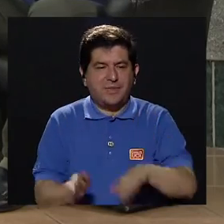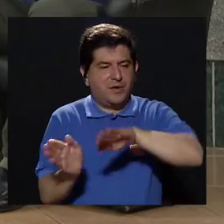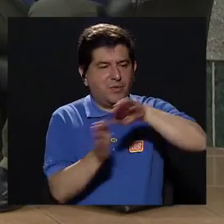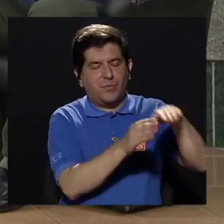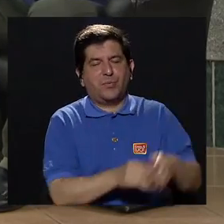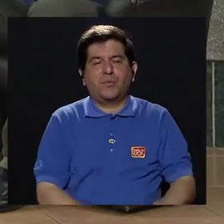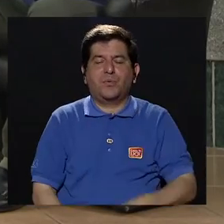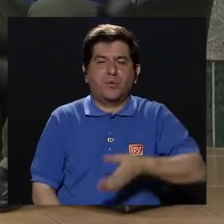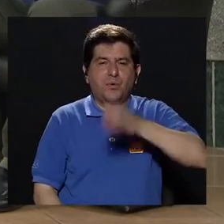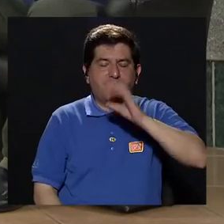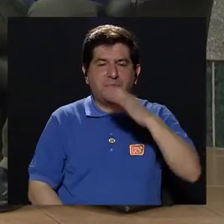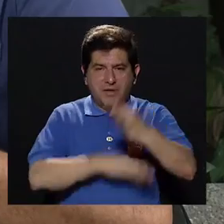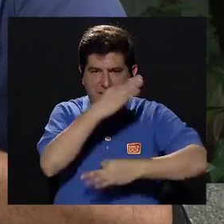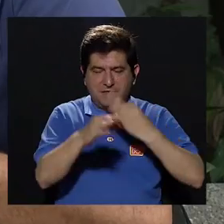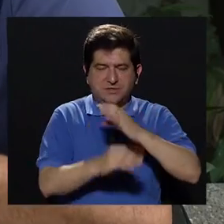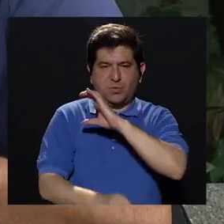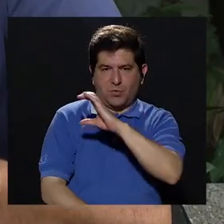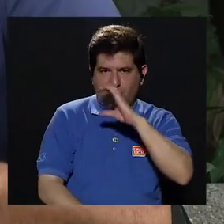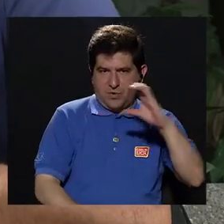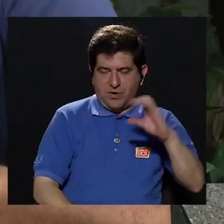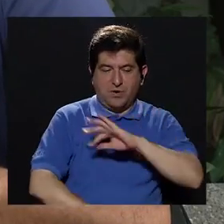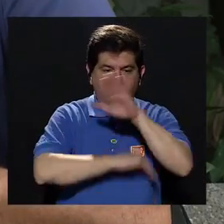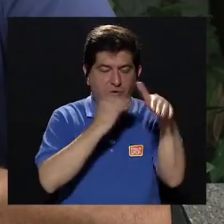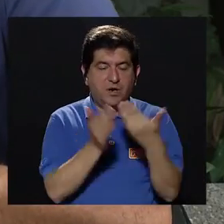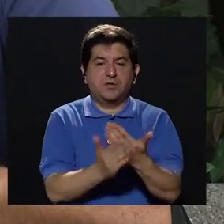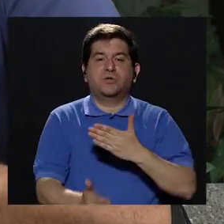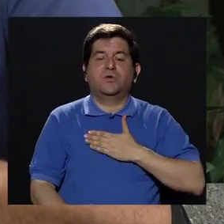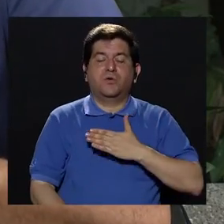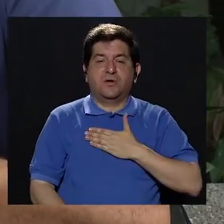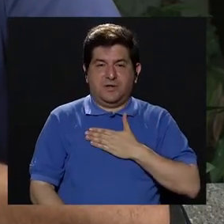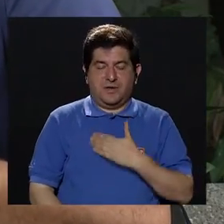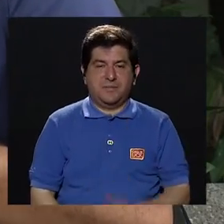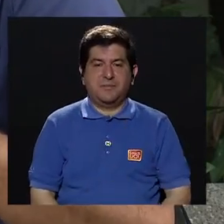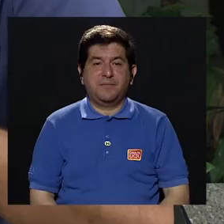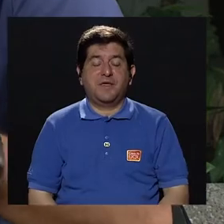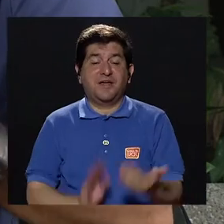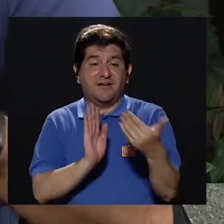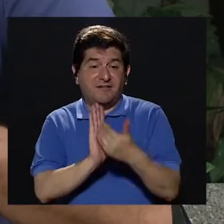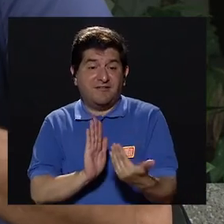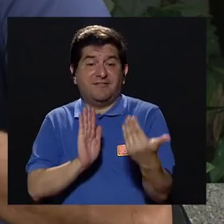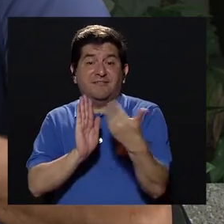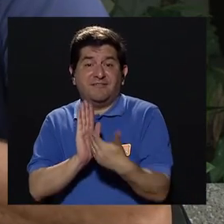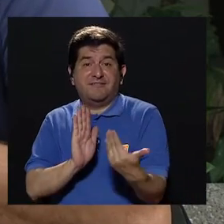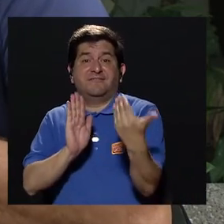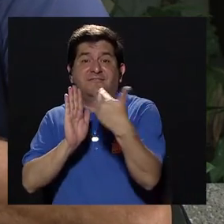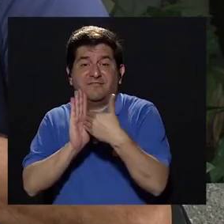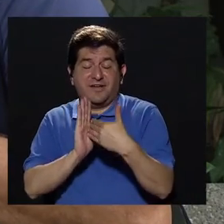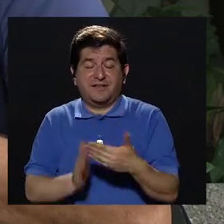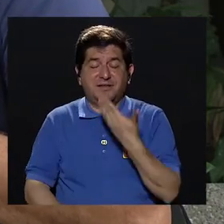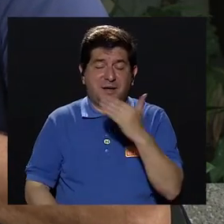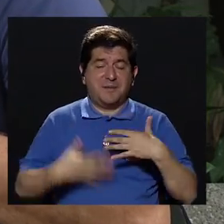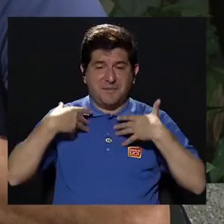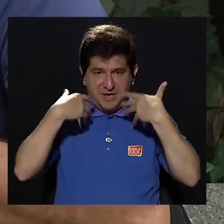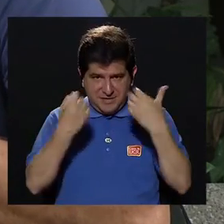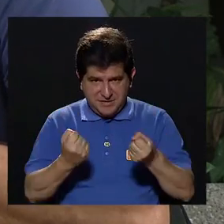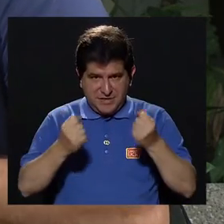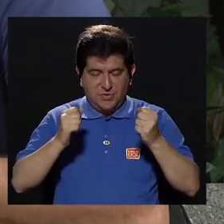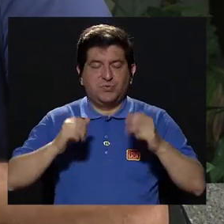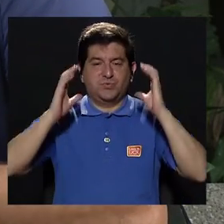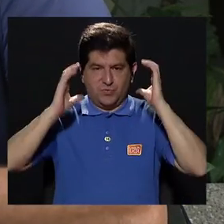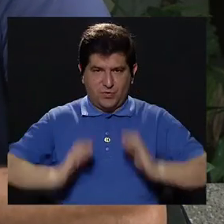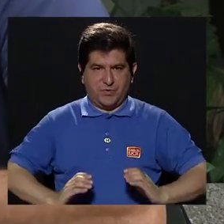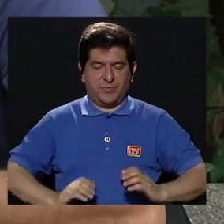debo dejar las gaseosas, debo dejar todo lo que me está trayendo mala salud a mi